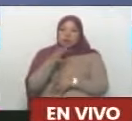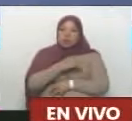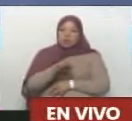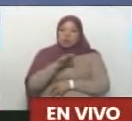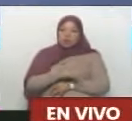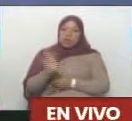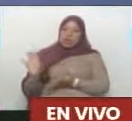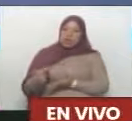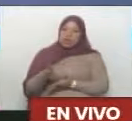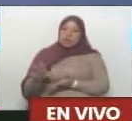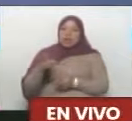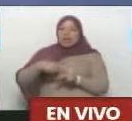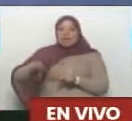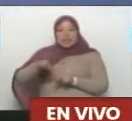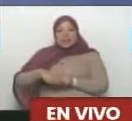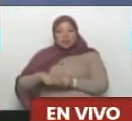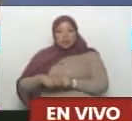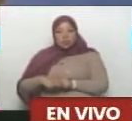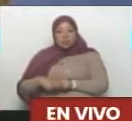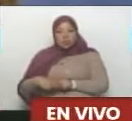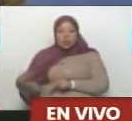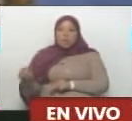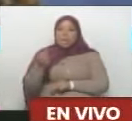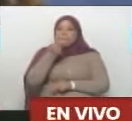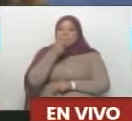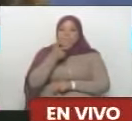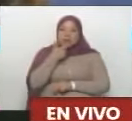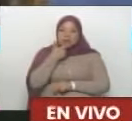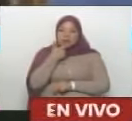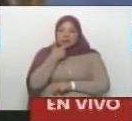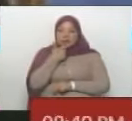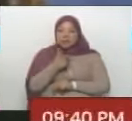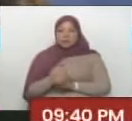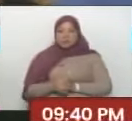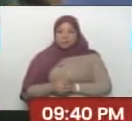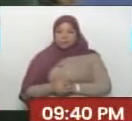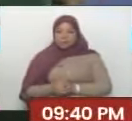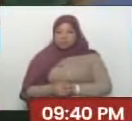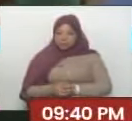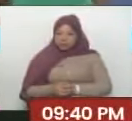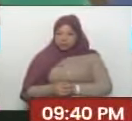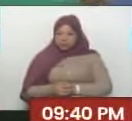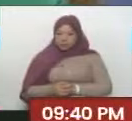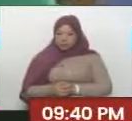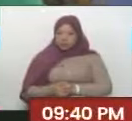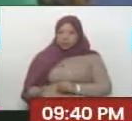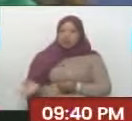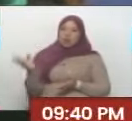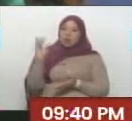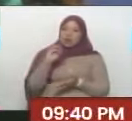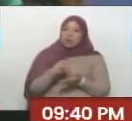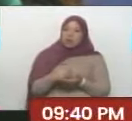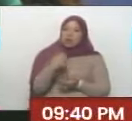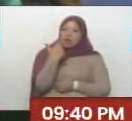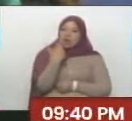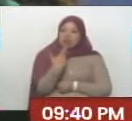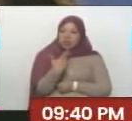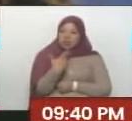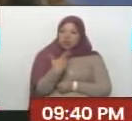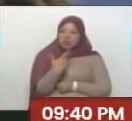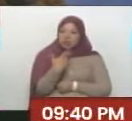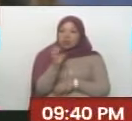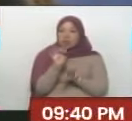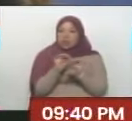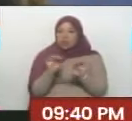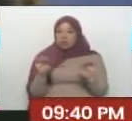sonoridad de canciones infantiles maravillosa. Entonces voy de nuevo al número 3, que creo que es la de